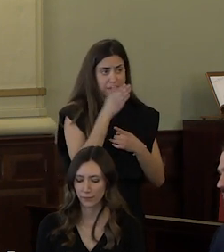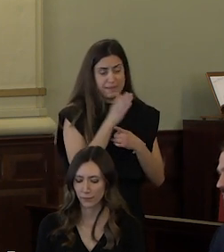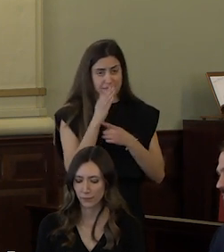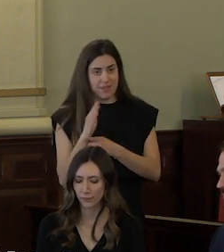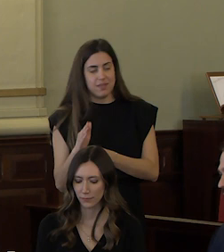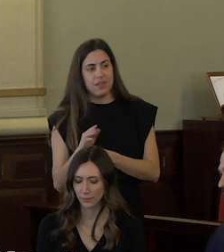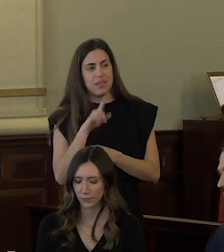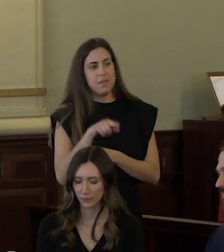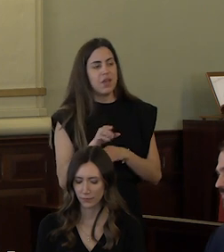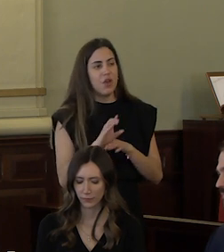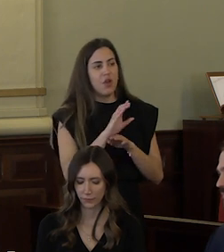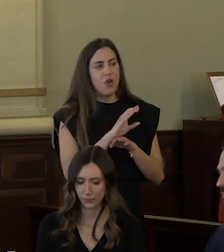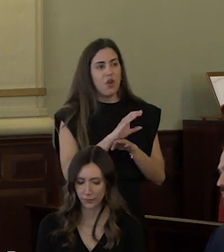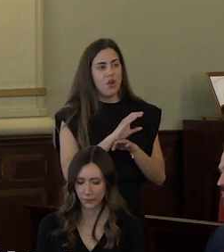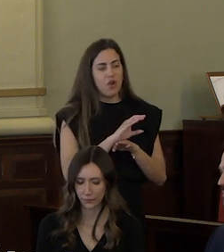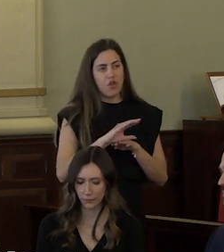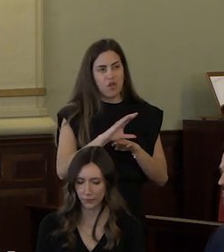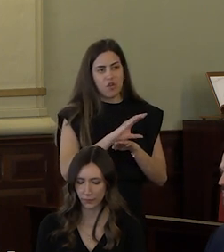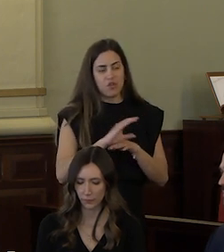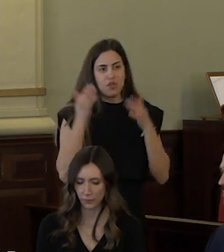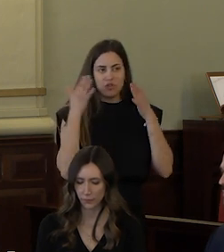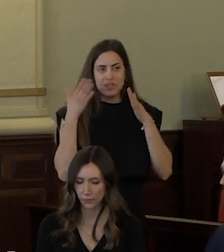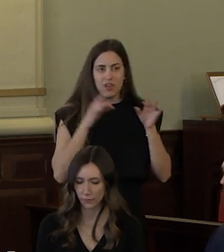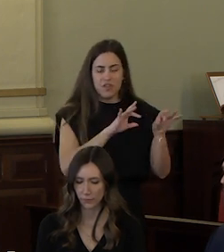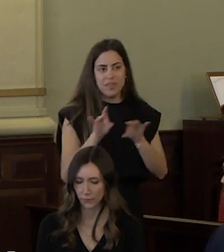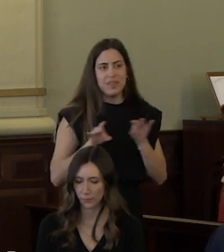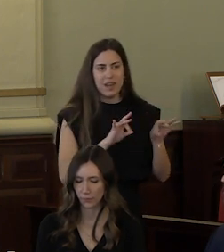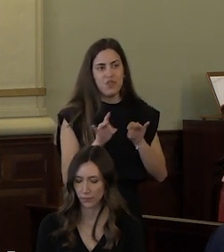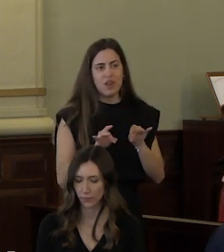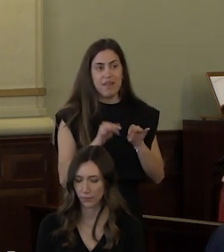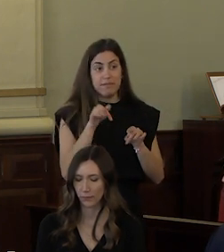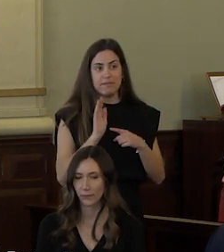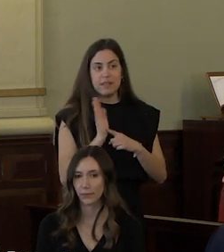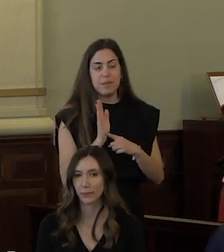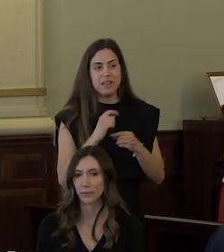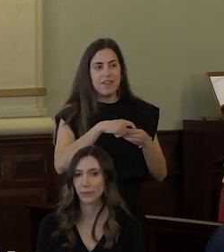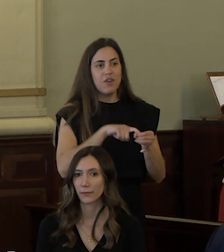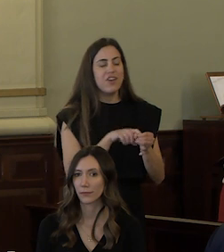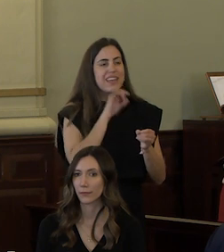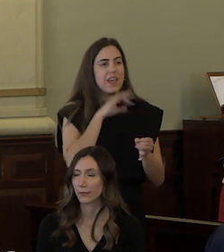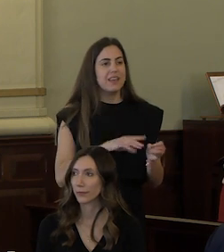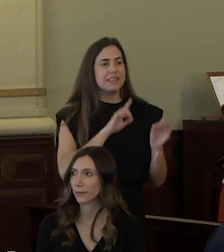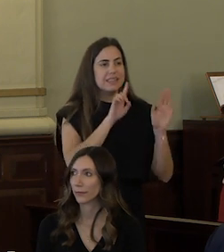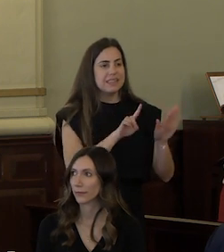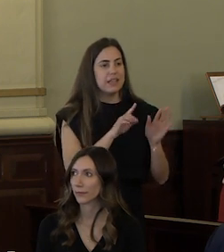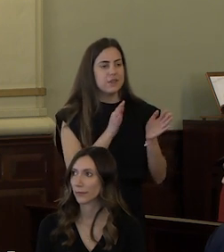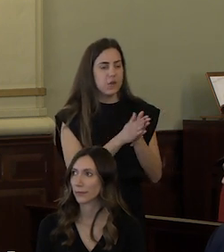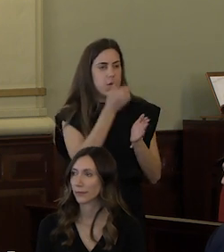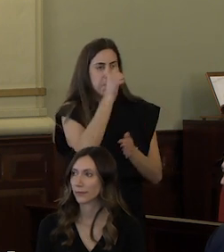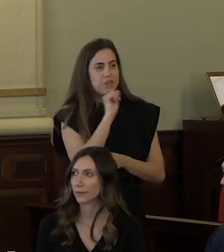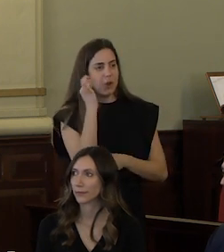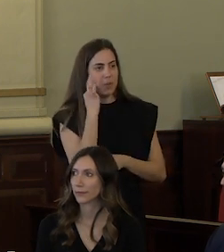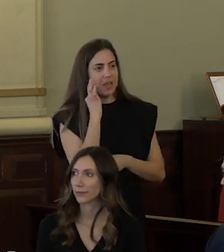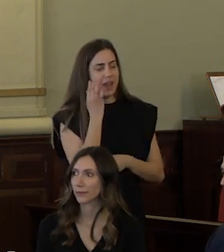y el Consejo Territorial de Castilla-La Mancha, integrado por 6 compañeras y compañeros de aquí del territorio que nos representan al